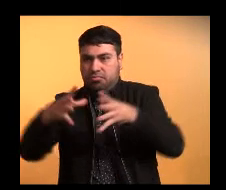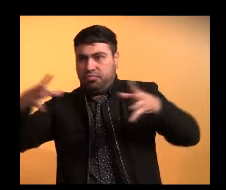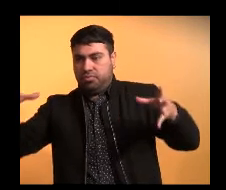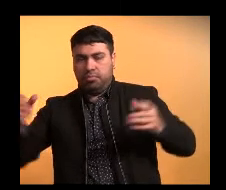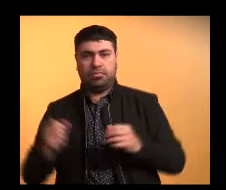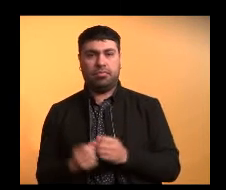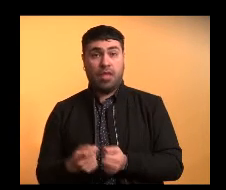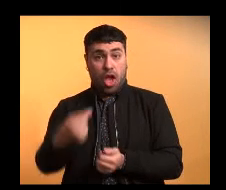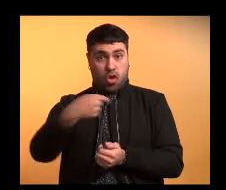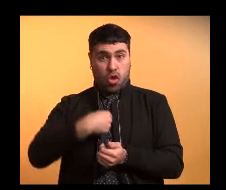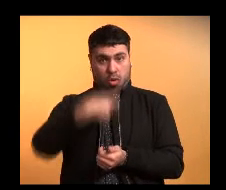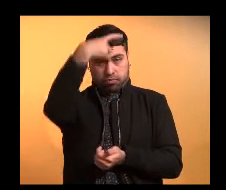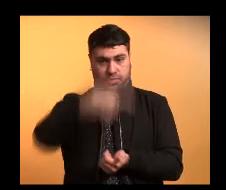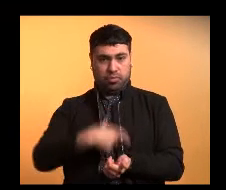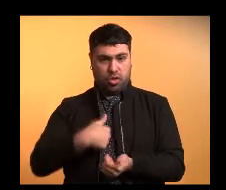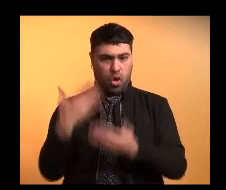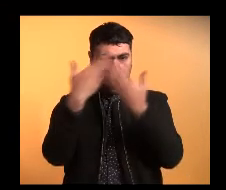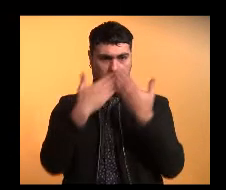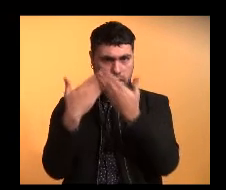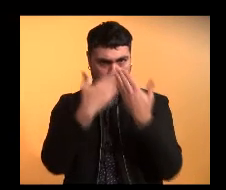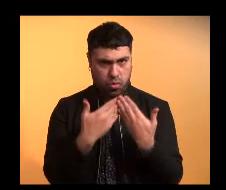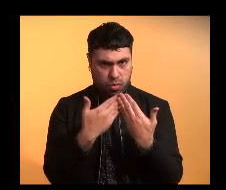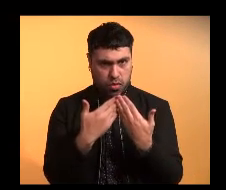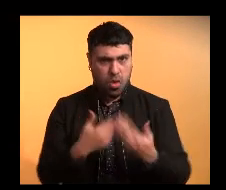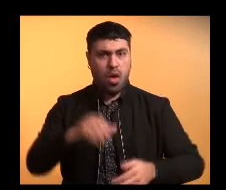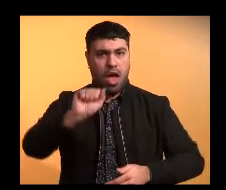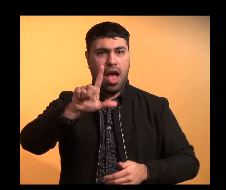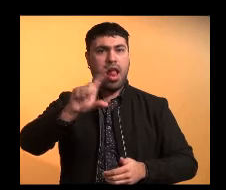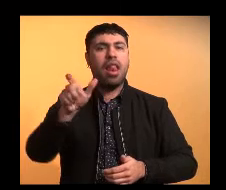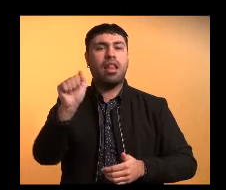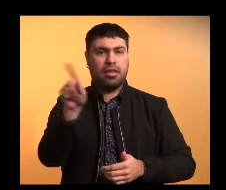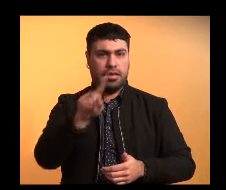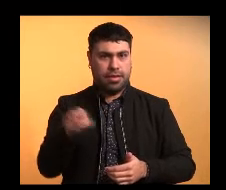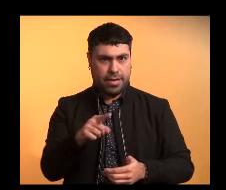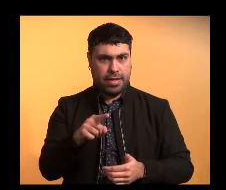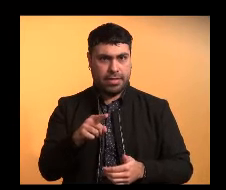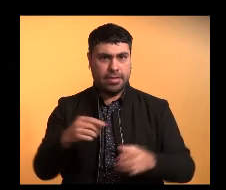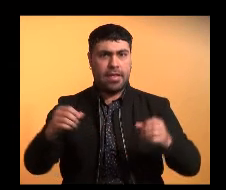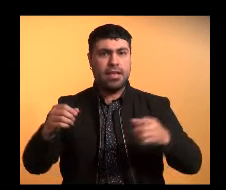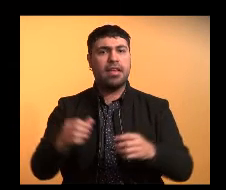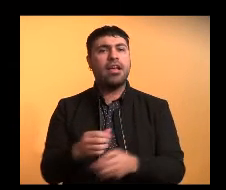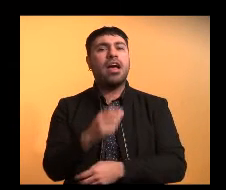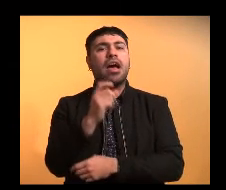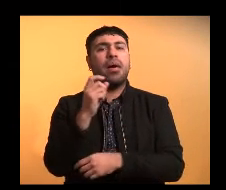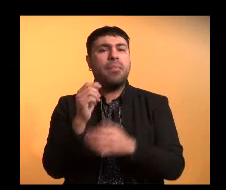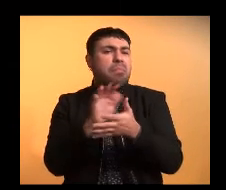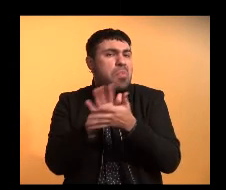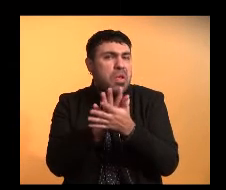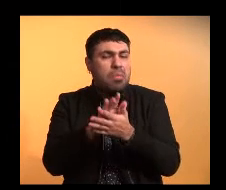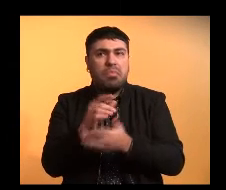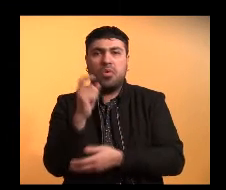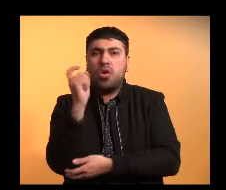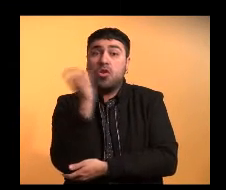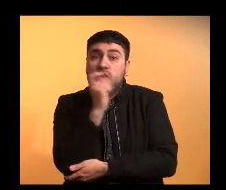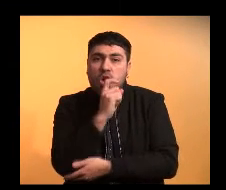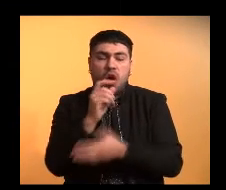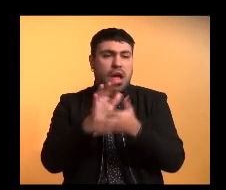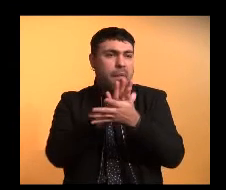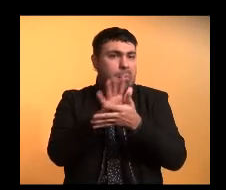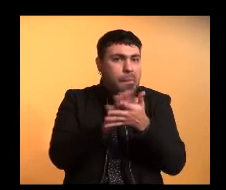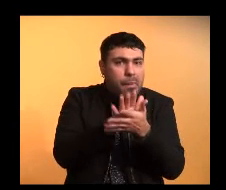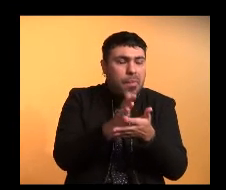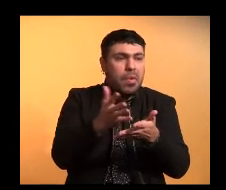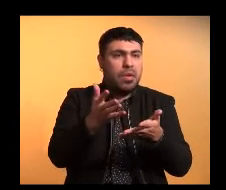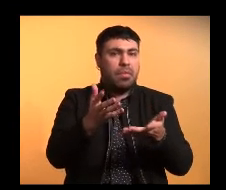estudio, están en dos reinos, en el reino plantae y en el reino cromista. En el reino plantae están las algas rojas y las algas verdes, mientras que en el reino